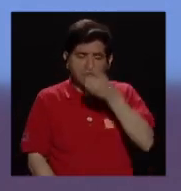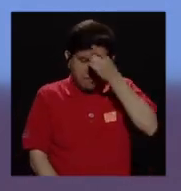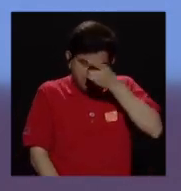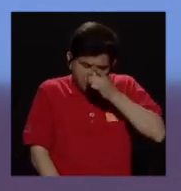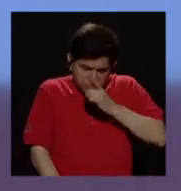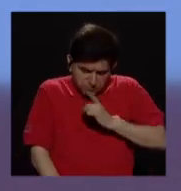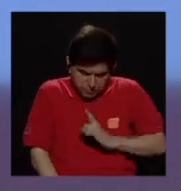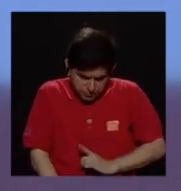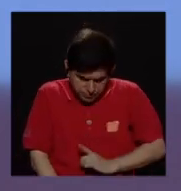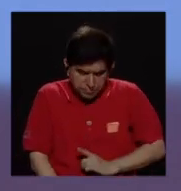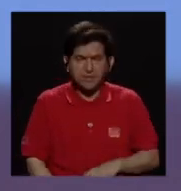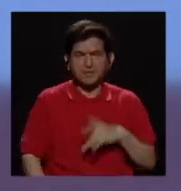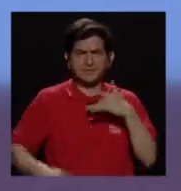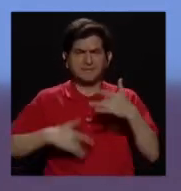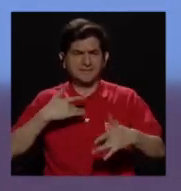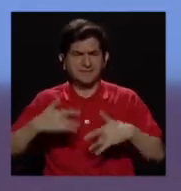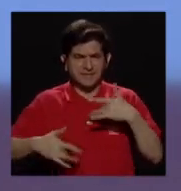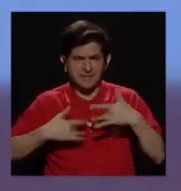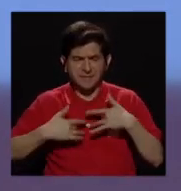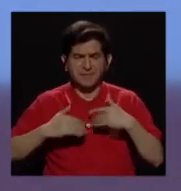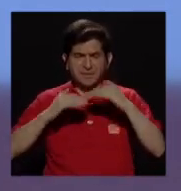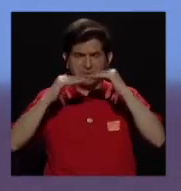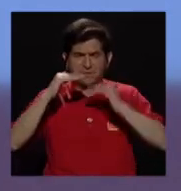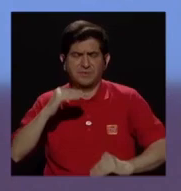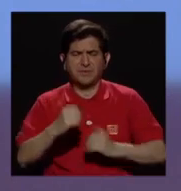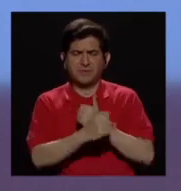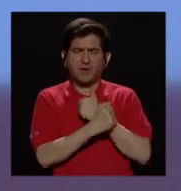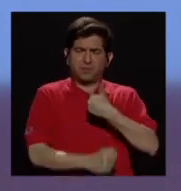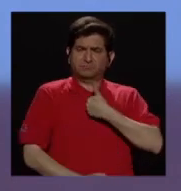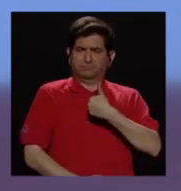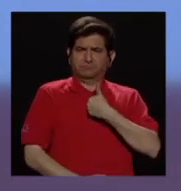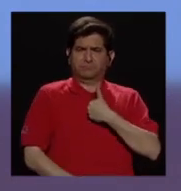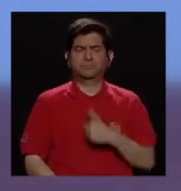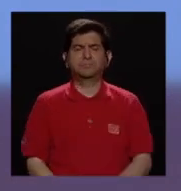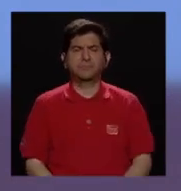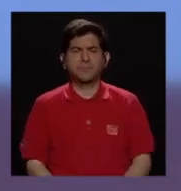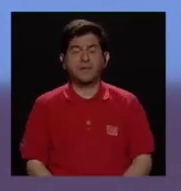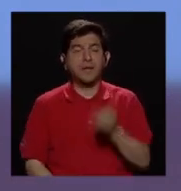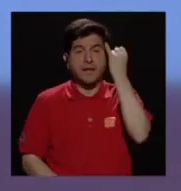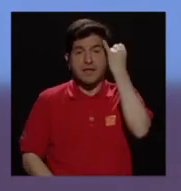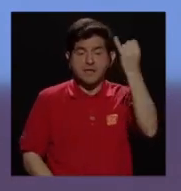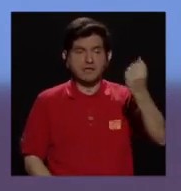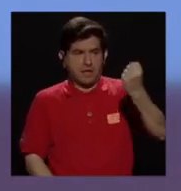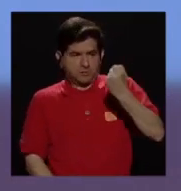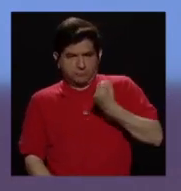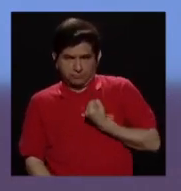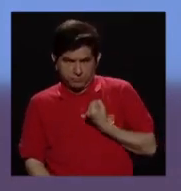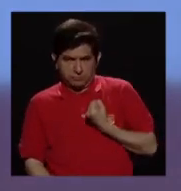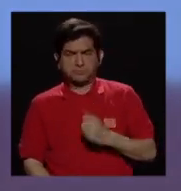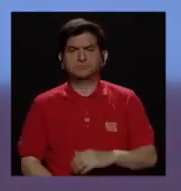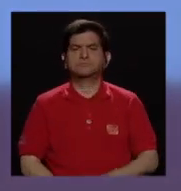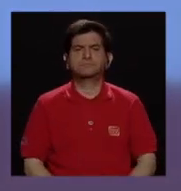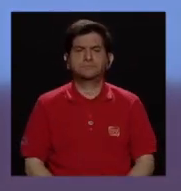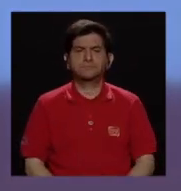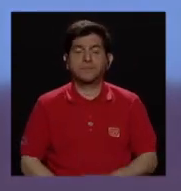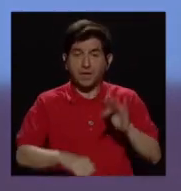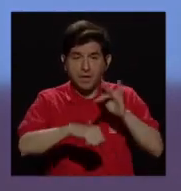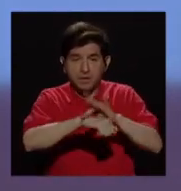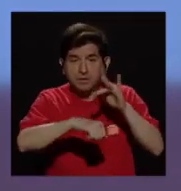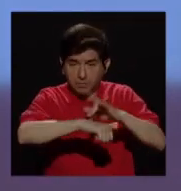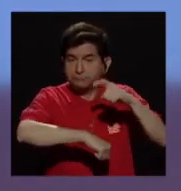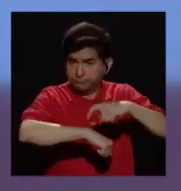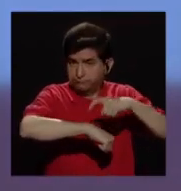depresión, generan baja autoestima, incluso genera ideas suicidas a temprana